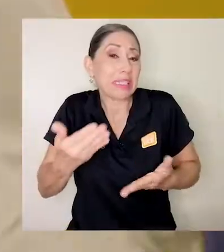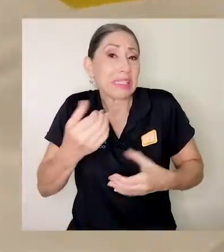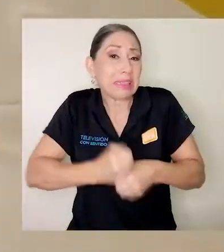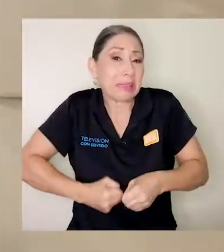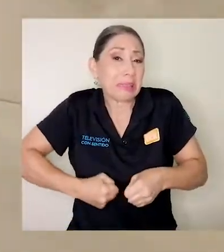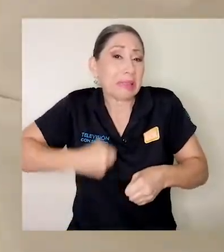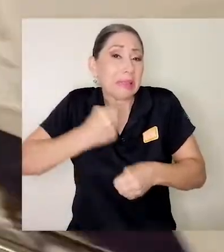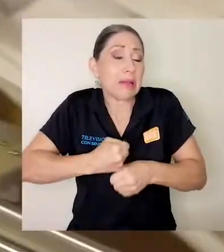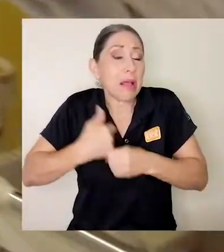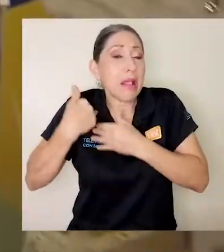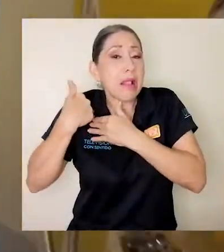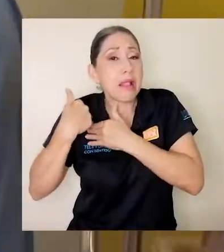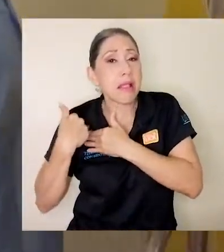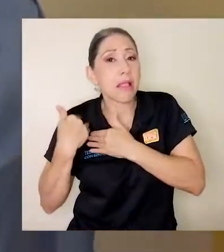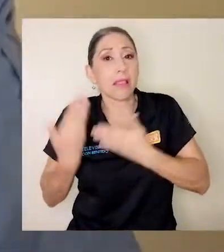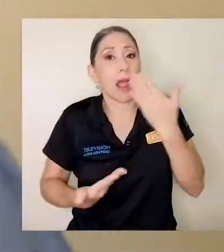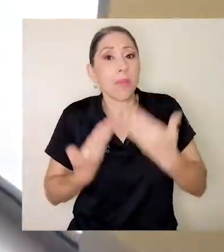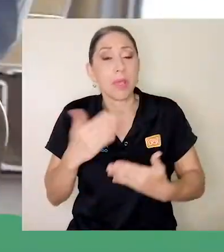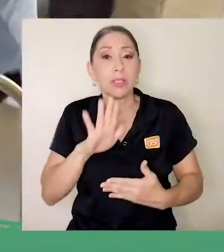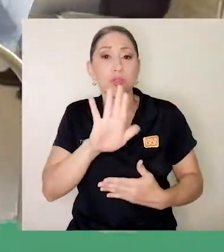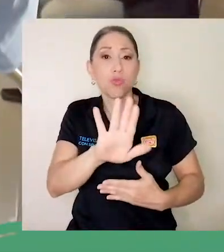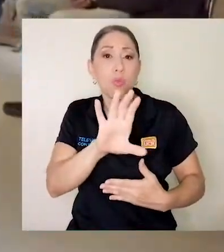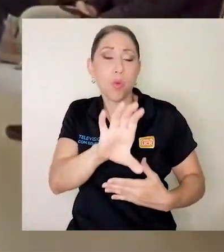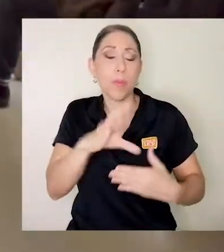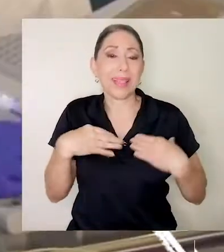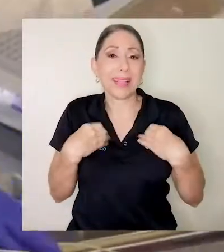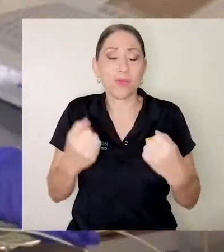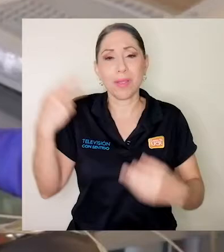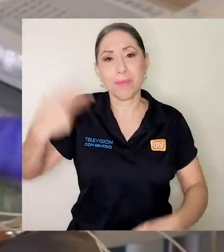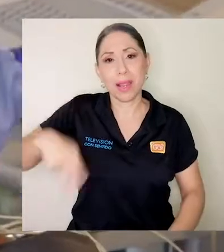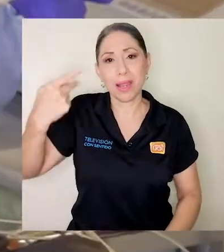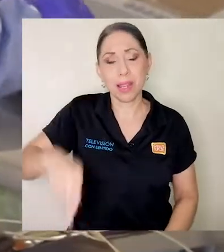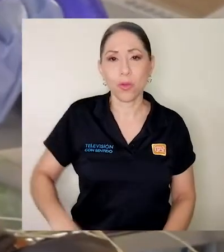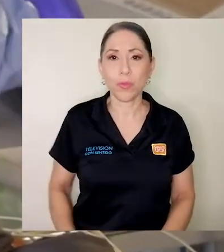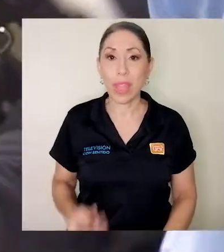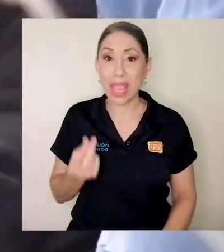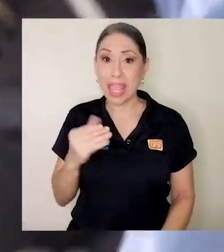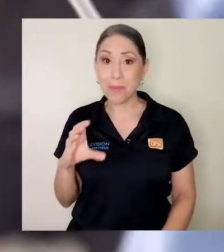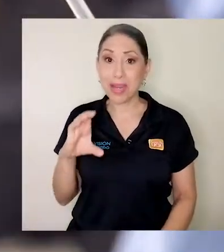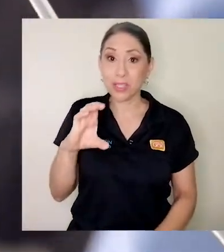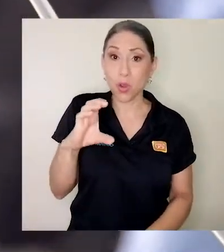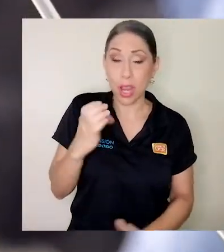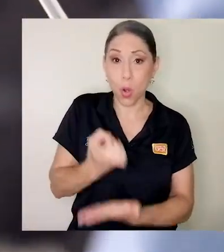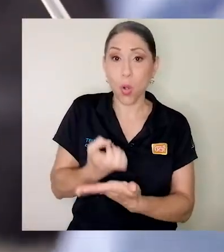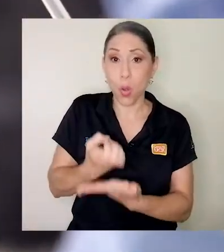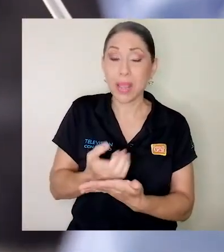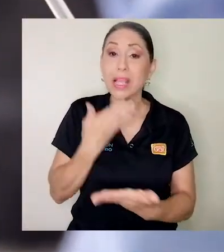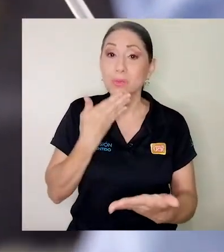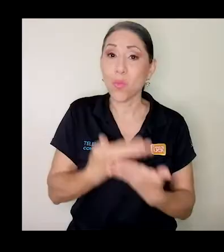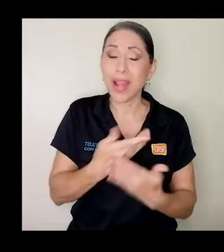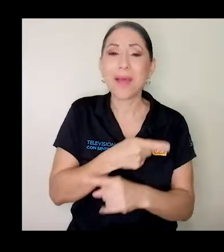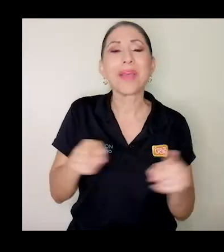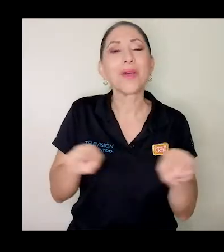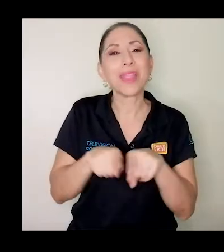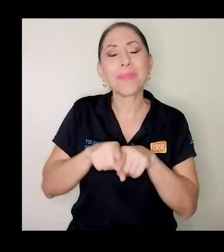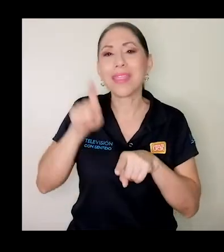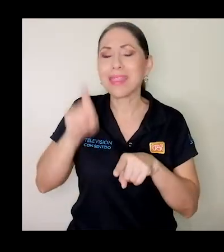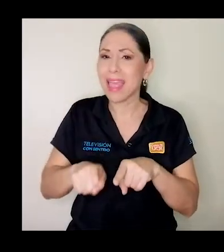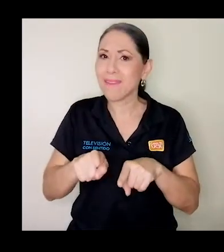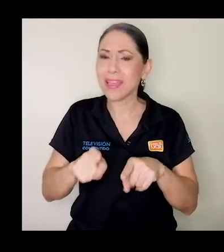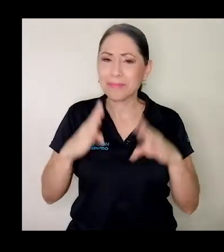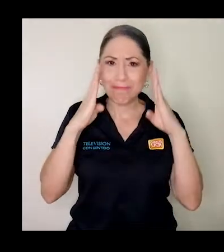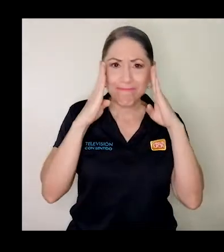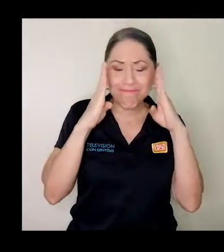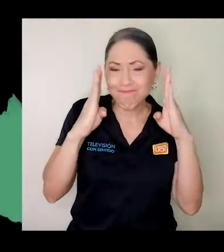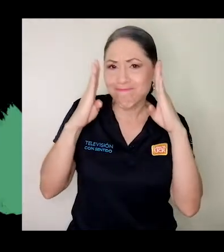tan recargados de trabajo que su salud se ponga en peligro. La inversión económica es buena, pero también hay que hacer una inversión muy